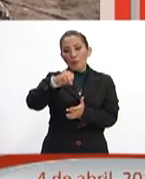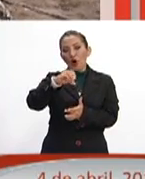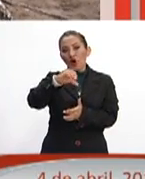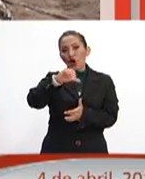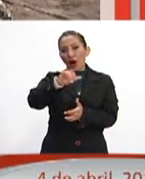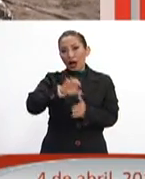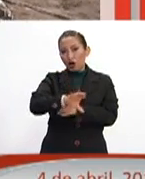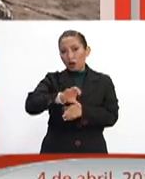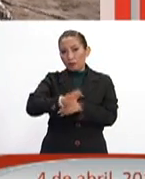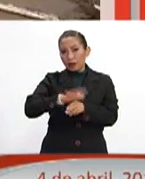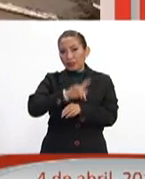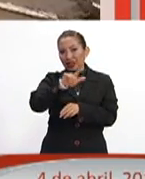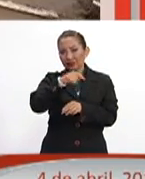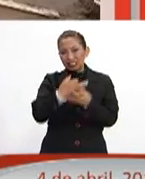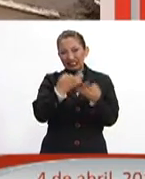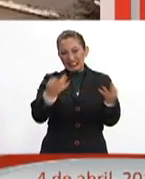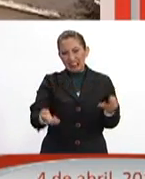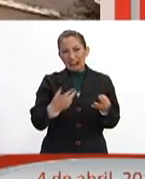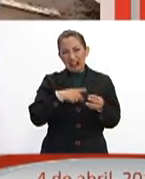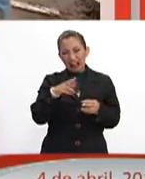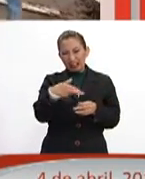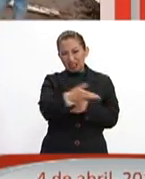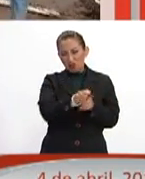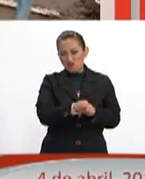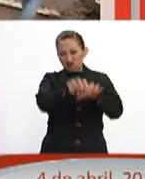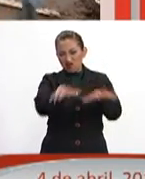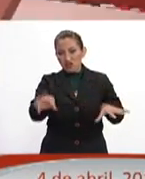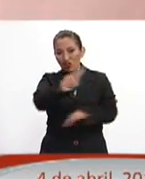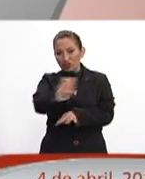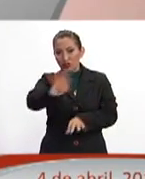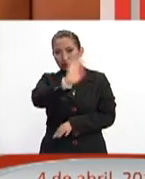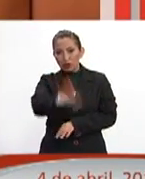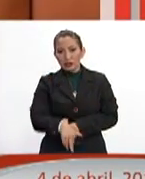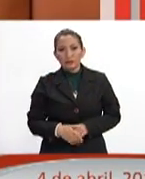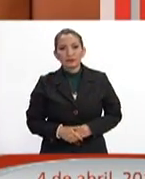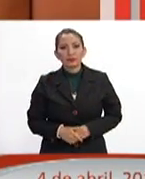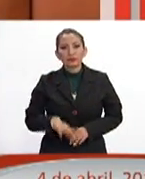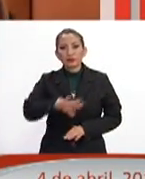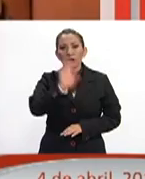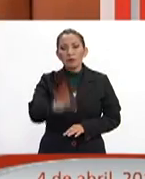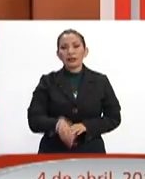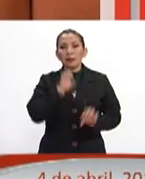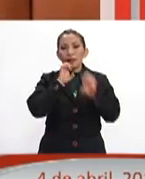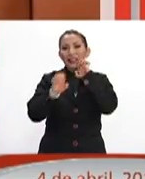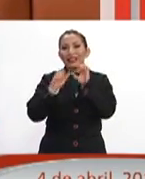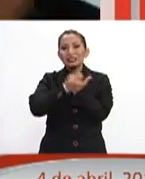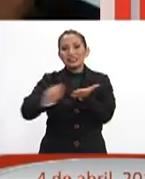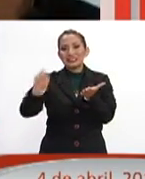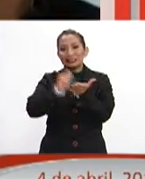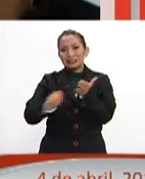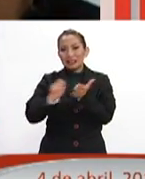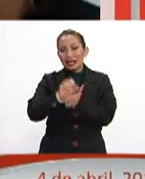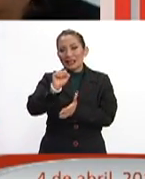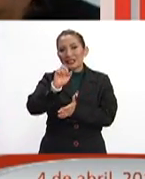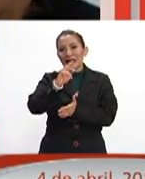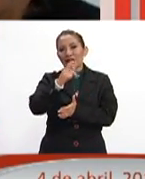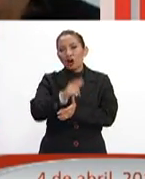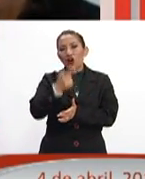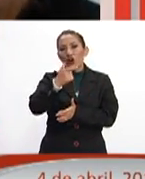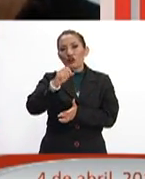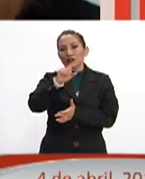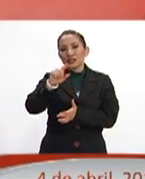en Colombia, tras el deslave que dejó más de 200 víctimas. Fallece el periodista y escritor Sergio